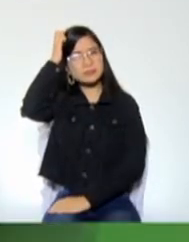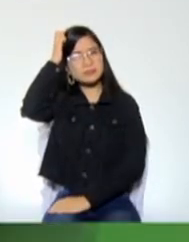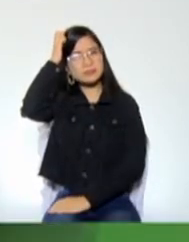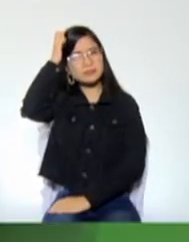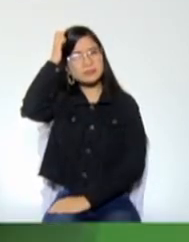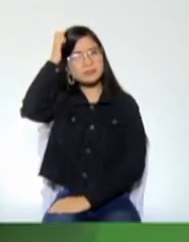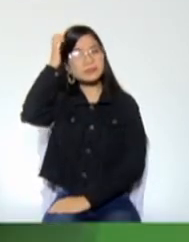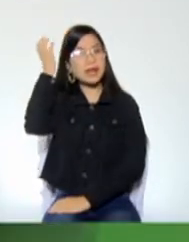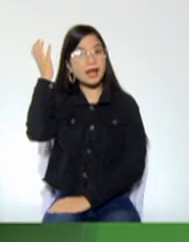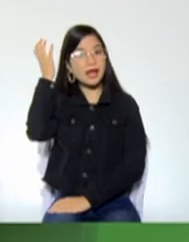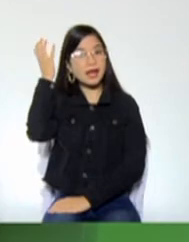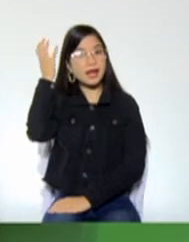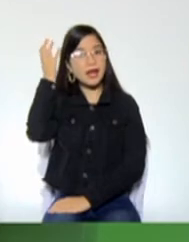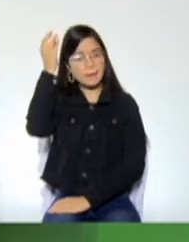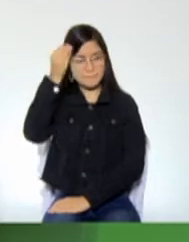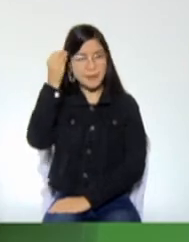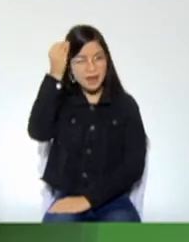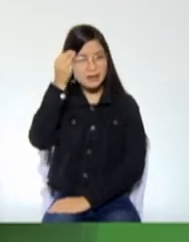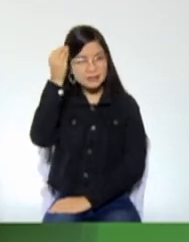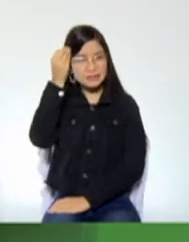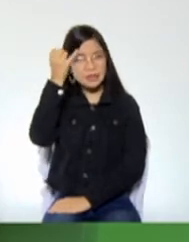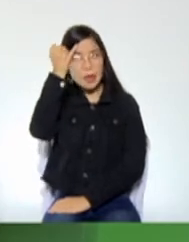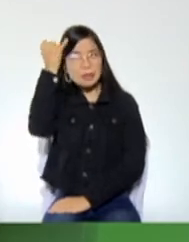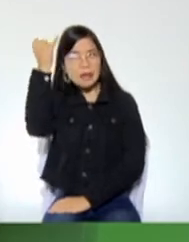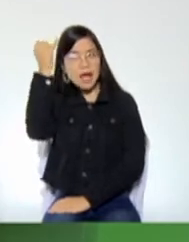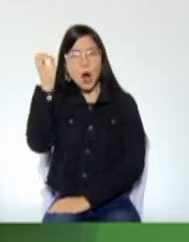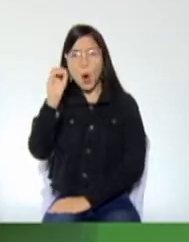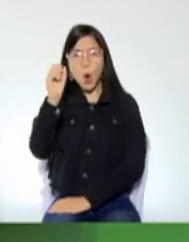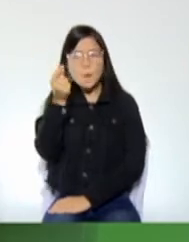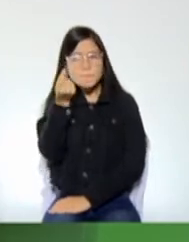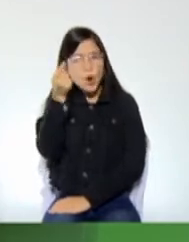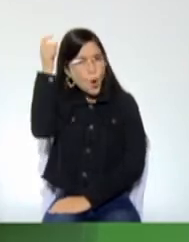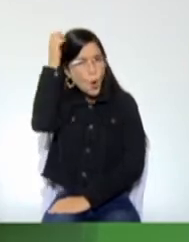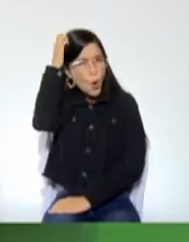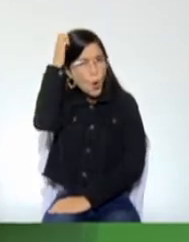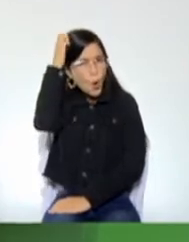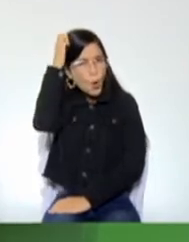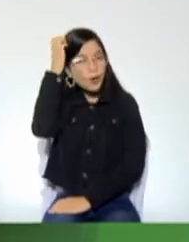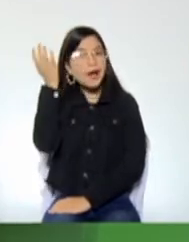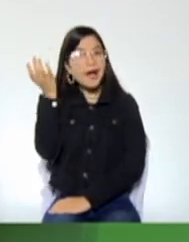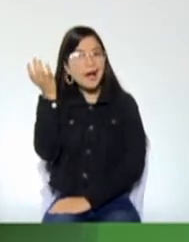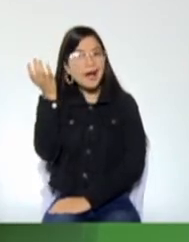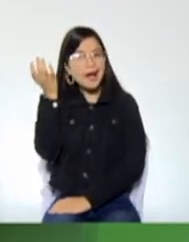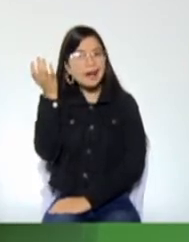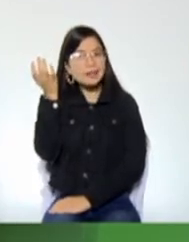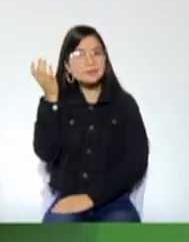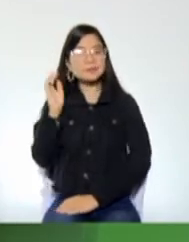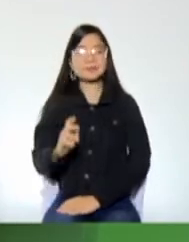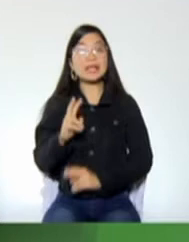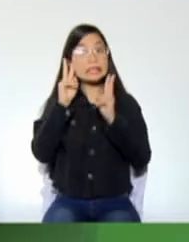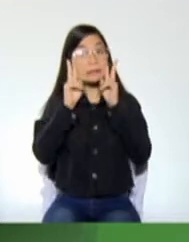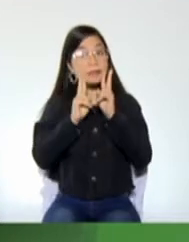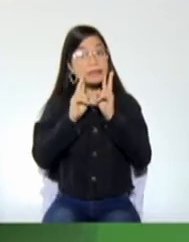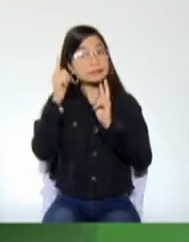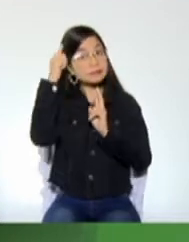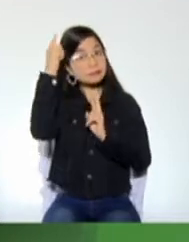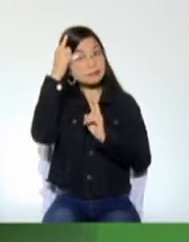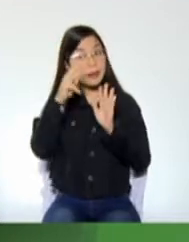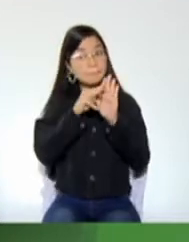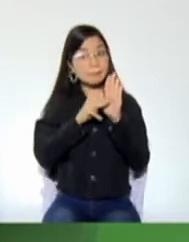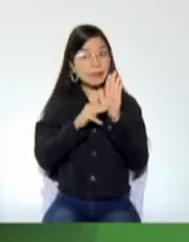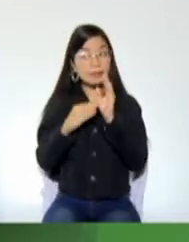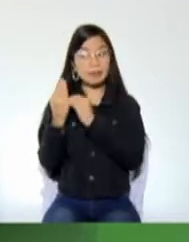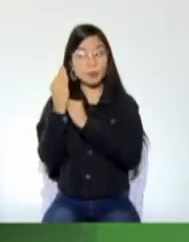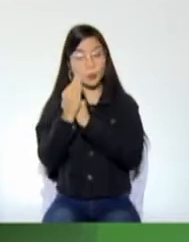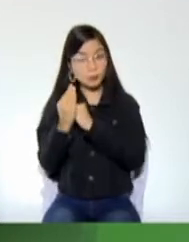¿Será que estoy pensando algo? Puede ser. ¿Tengo una idea? ¿Tengo piojo? No, no, mejor no. El aseo ante todo y las medidas de